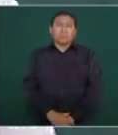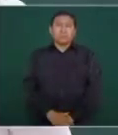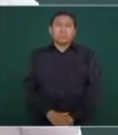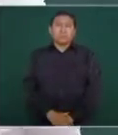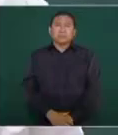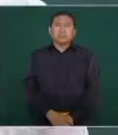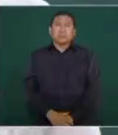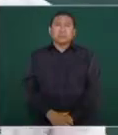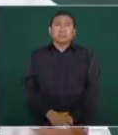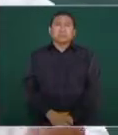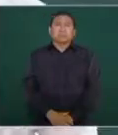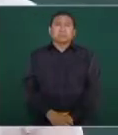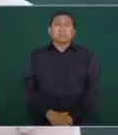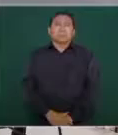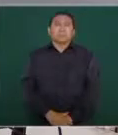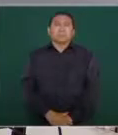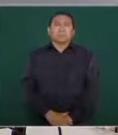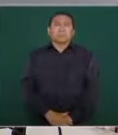Y